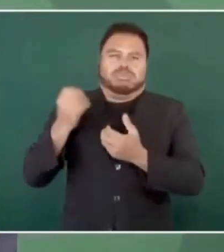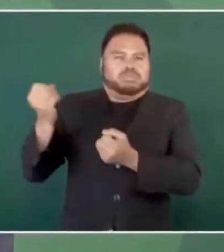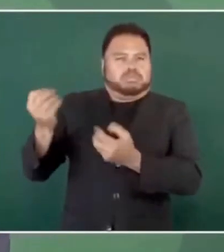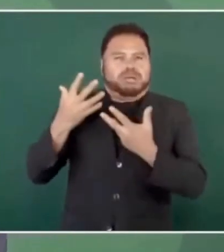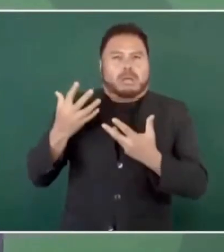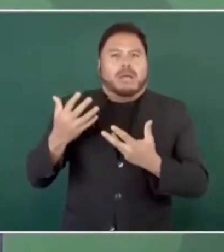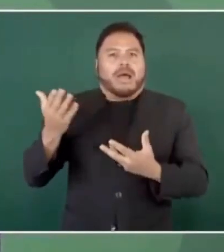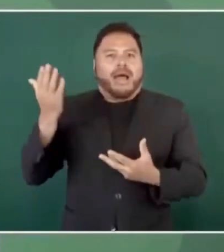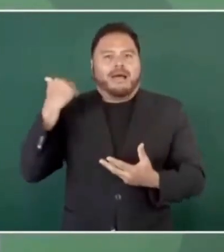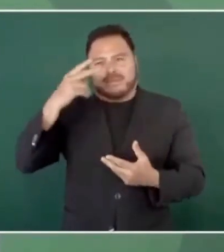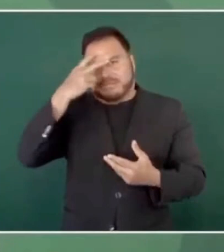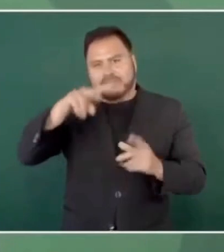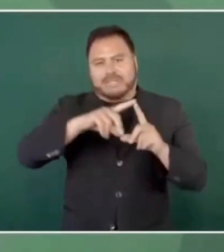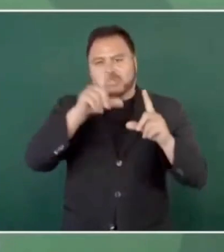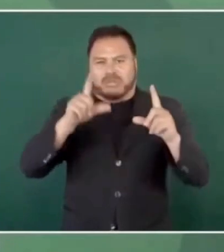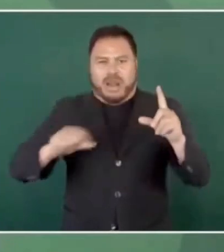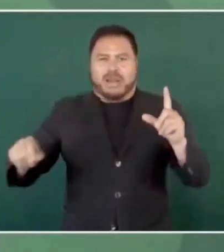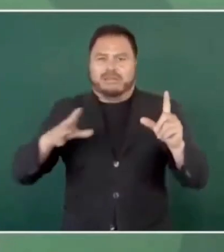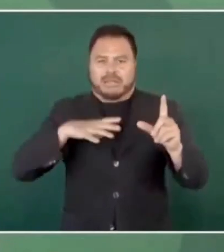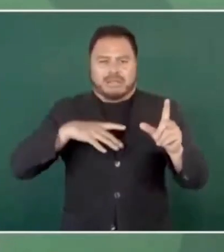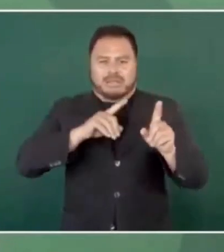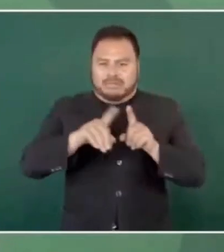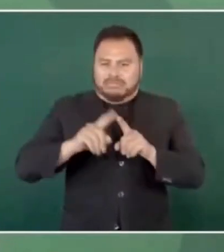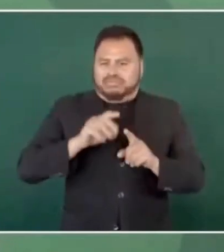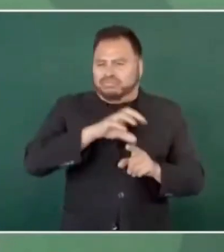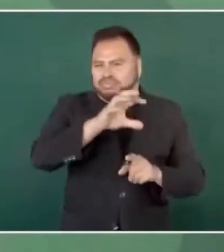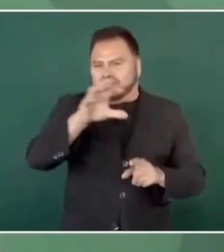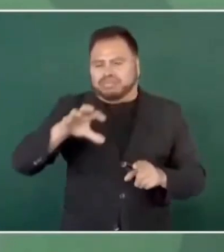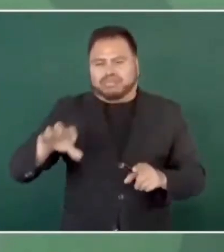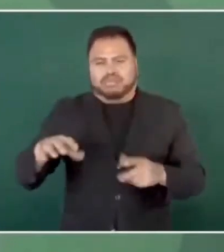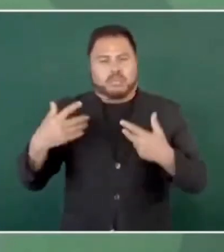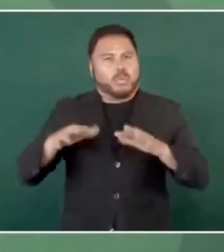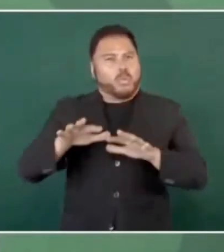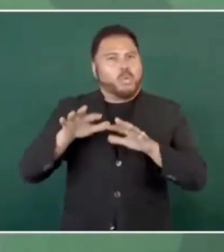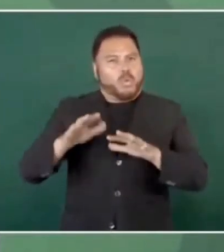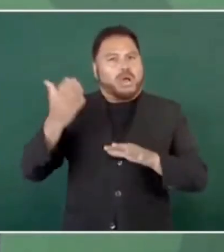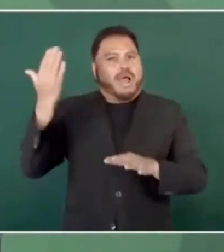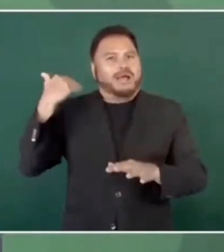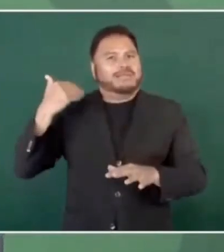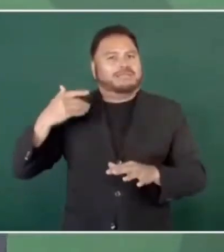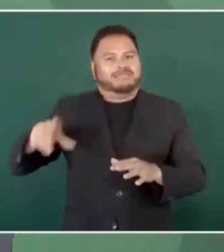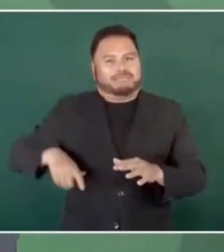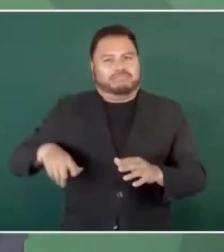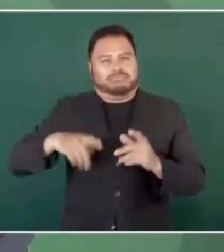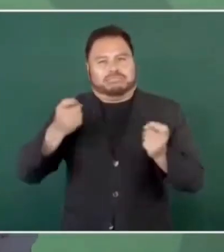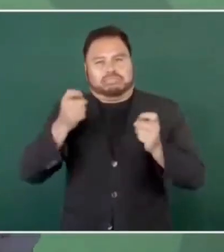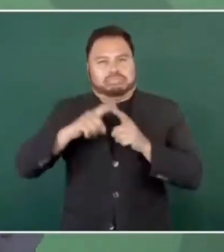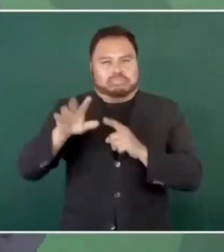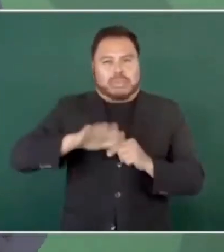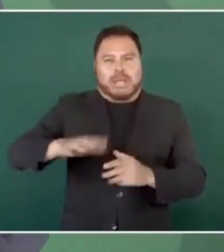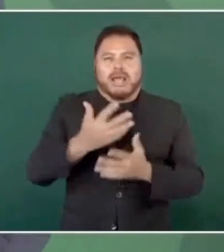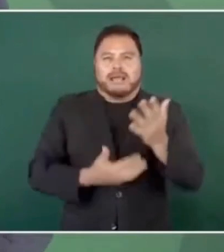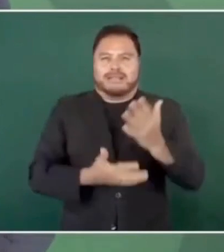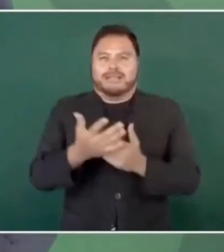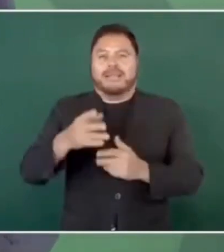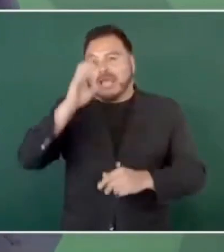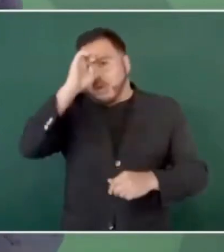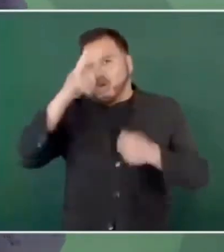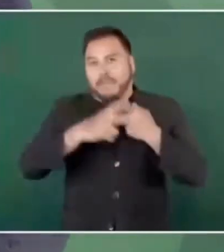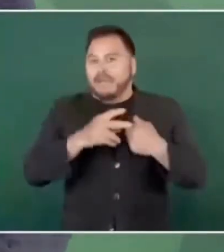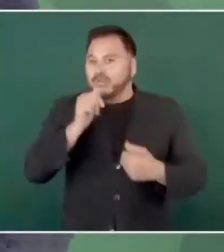todo el territorio nacional desde antes de la llegada de los europeos.